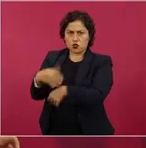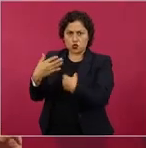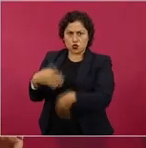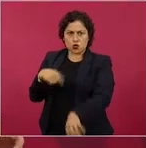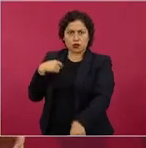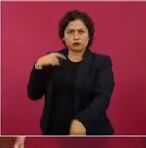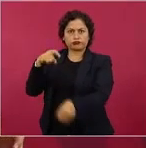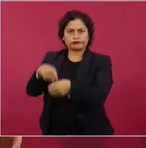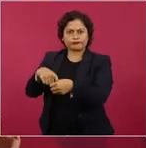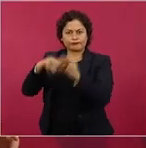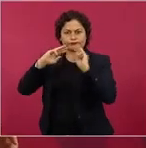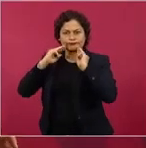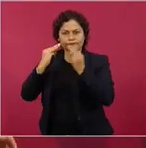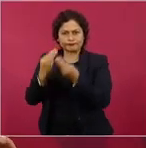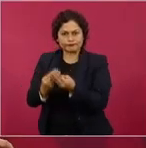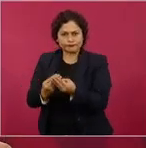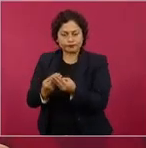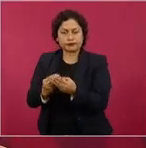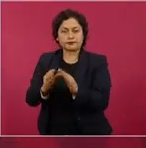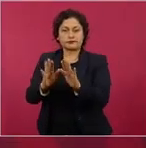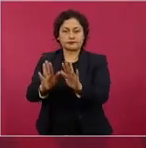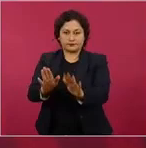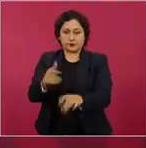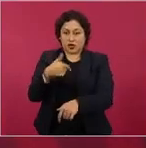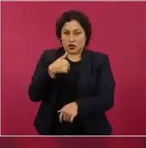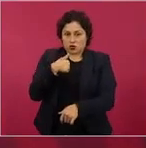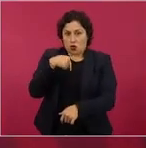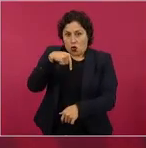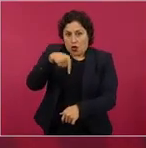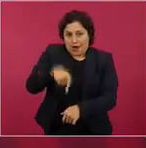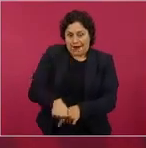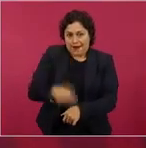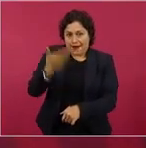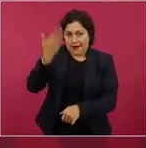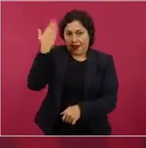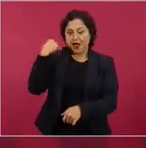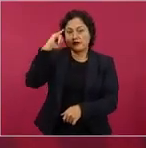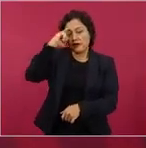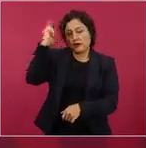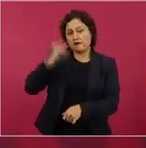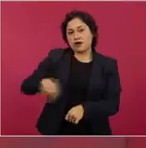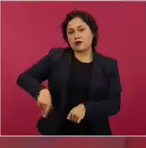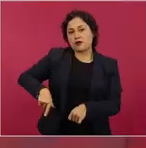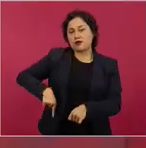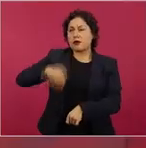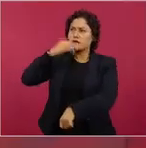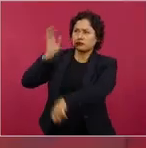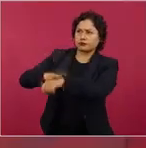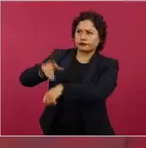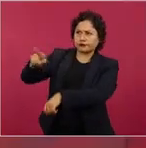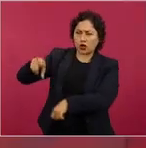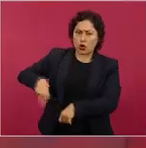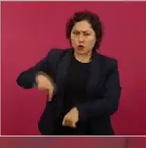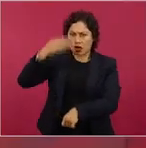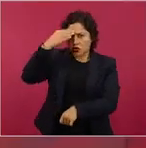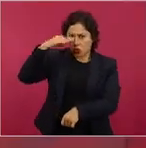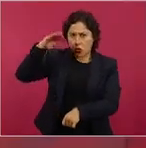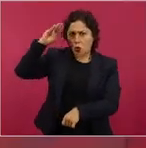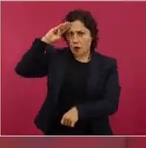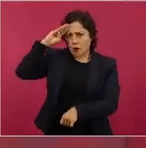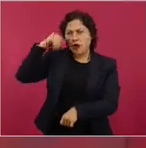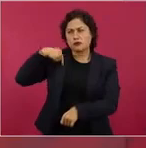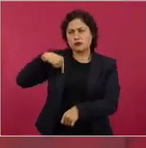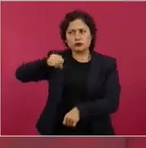Y yo hice un reclamo como jefe de gobierno al gobierno cubano en su momento y hubo una